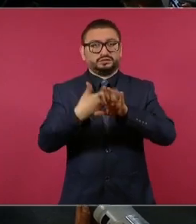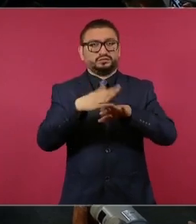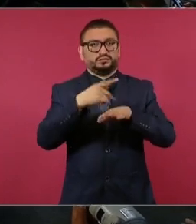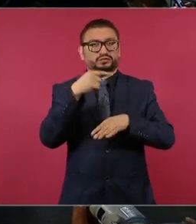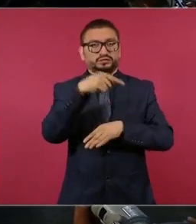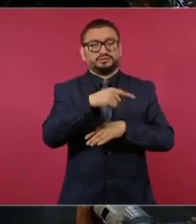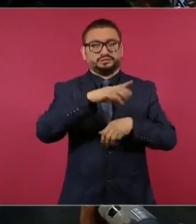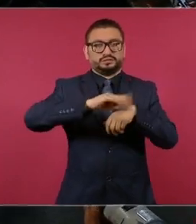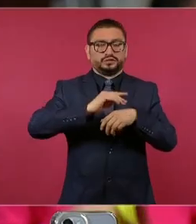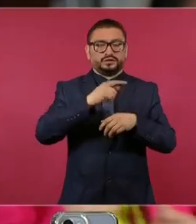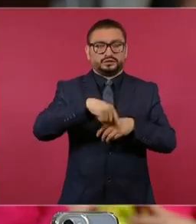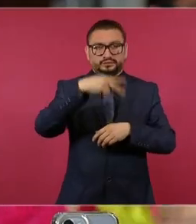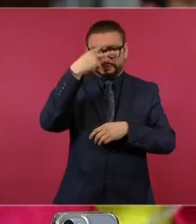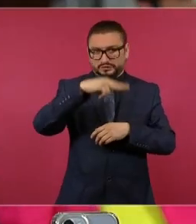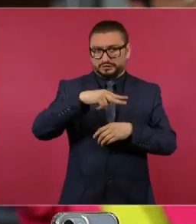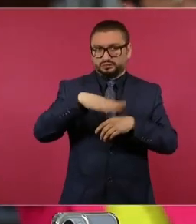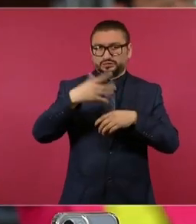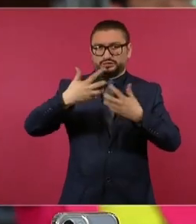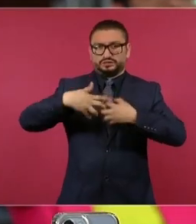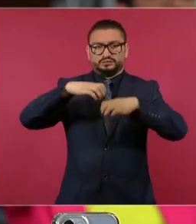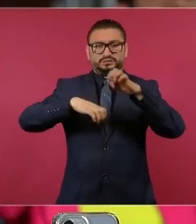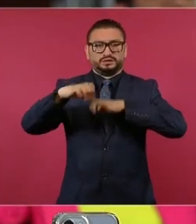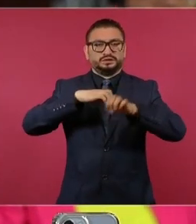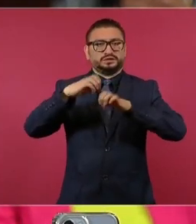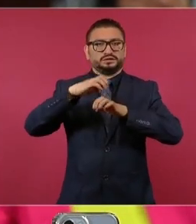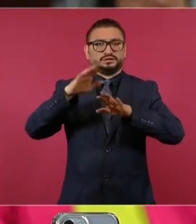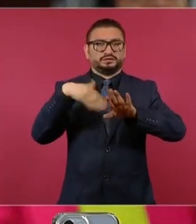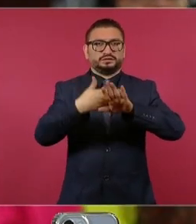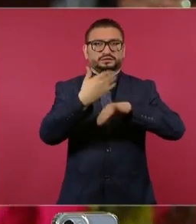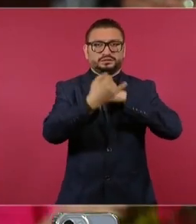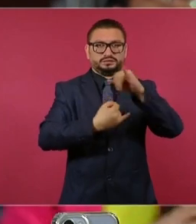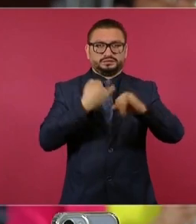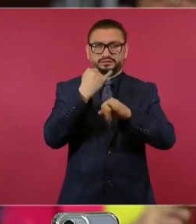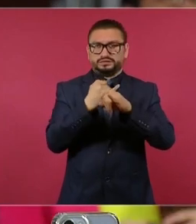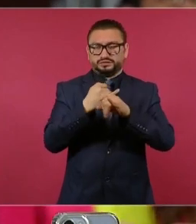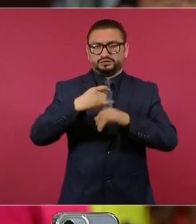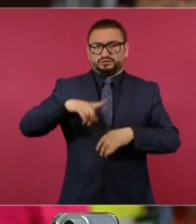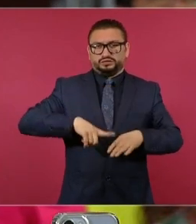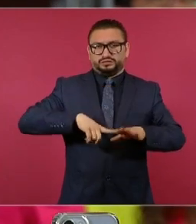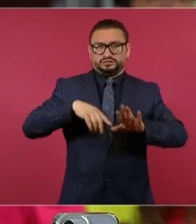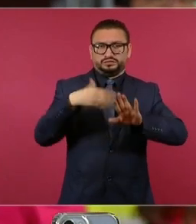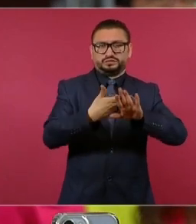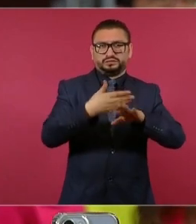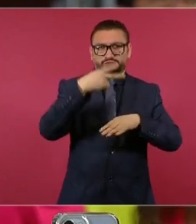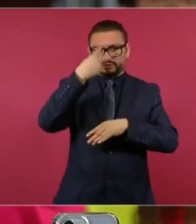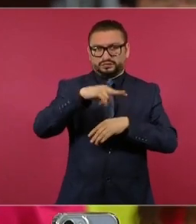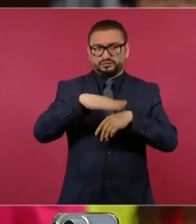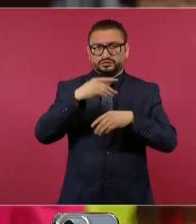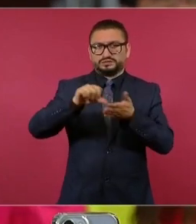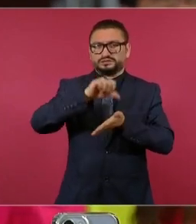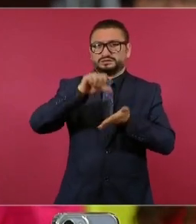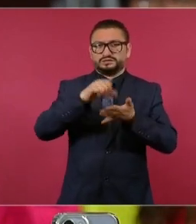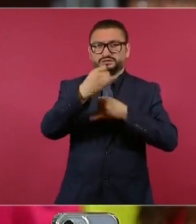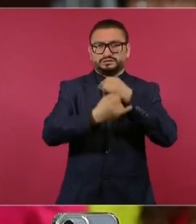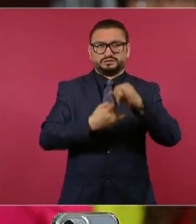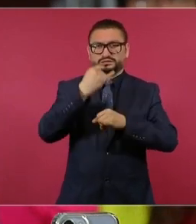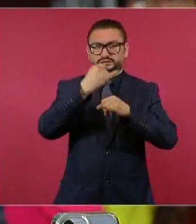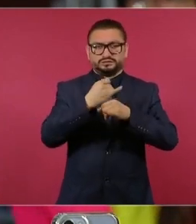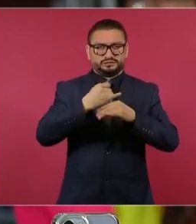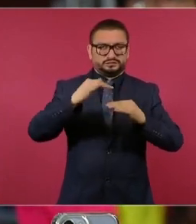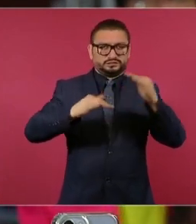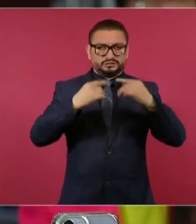una concesión. Las empresas lanzaron un arbitraje internacional contra el gobierno mexicano ante el Centro Internacional de Arreglo de